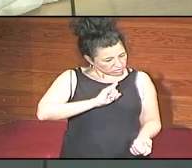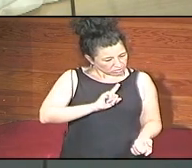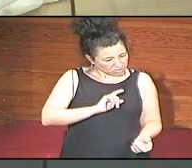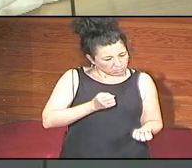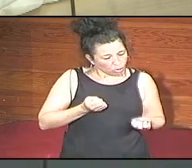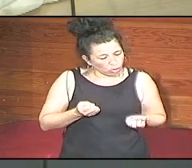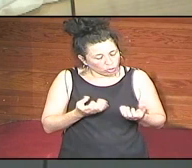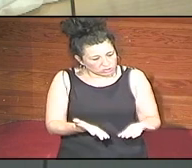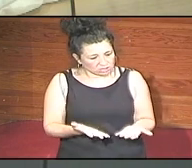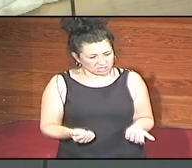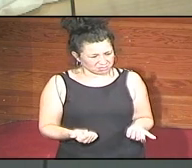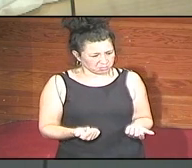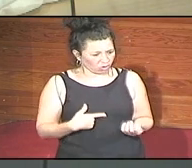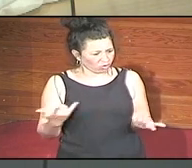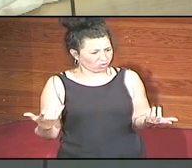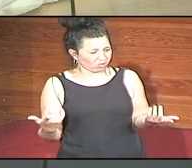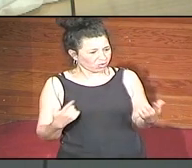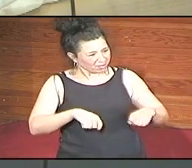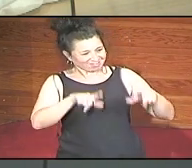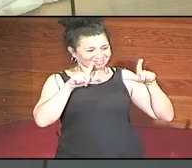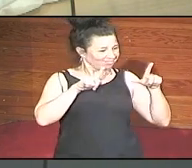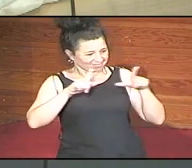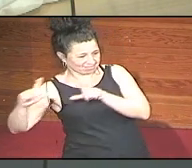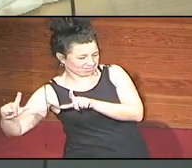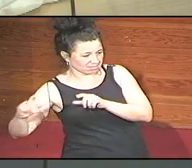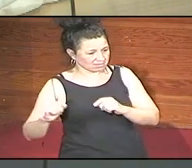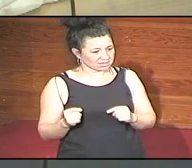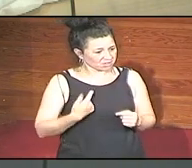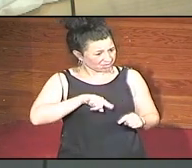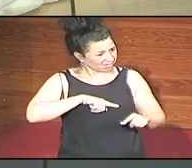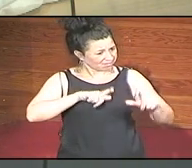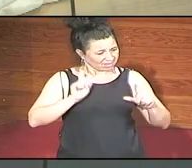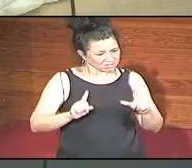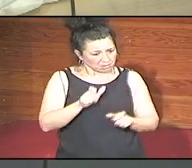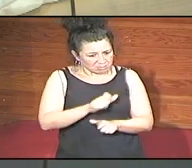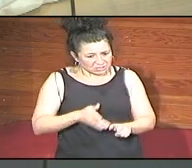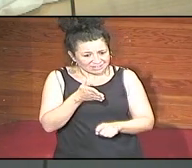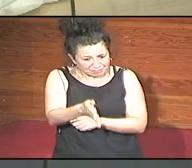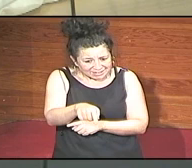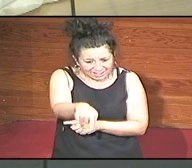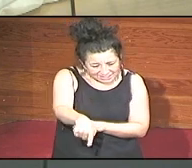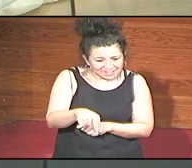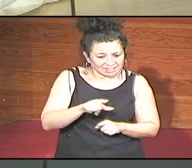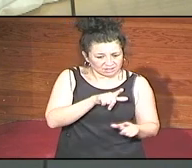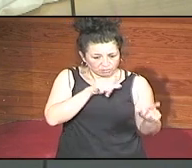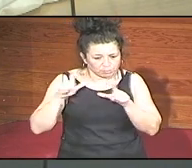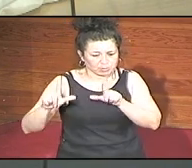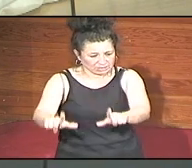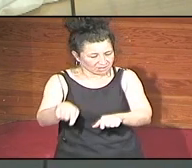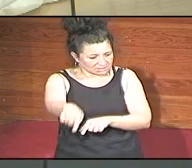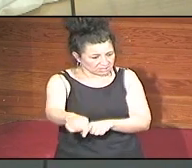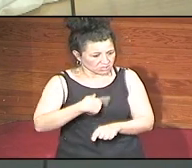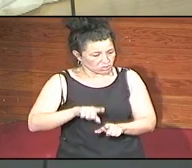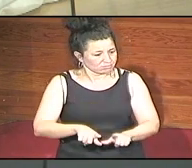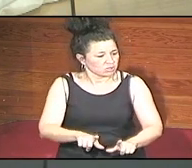sacarte del medio al final estamos hablando de otras de lo que le pasa a la gente que vas a ver y cuanto menos más te